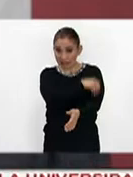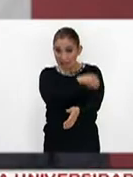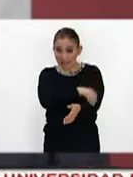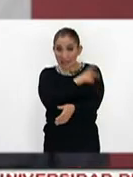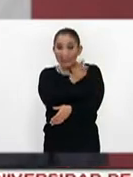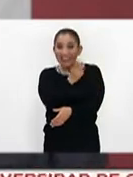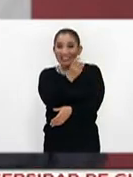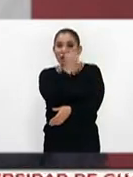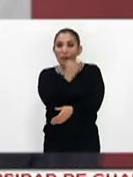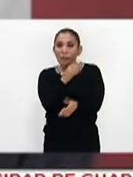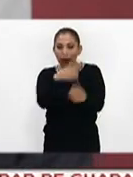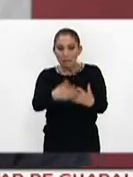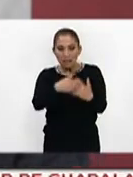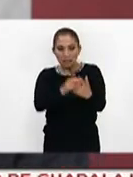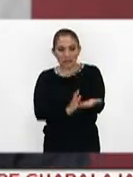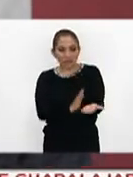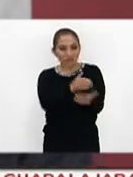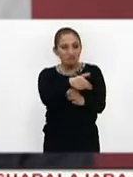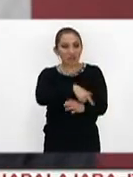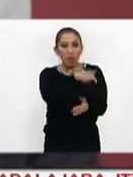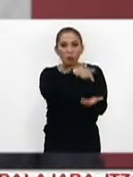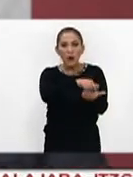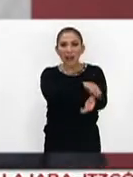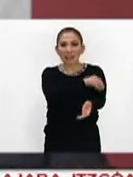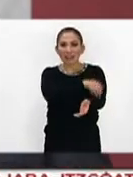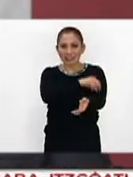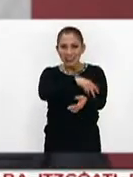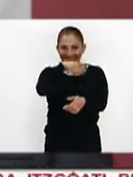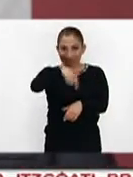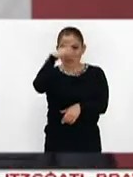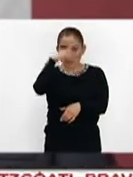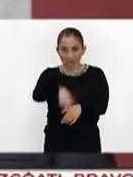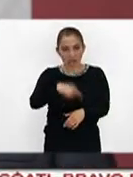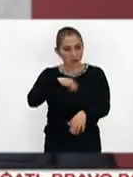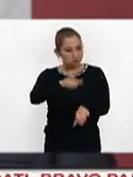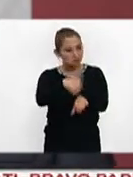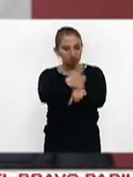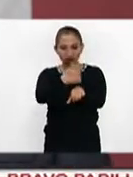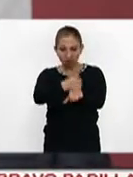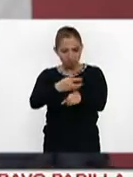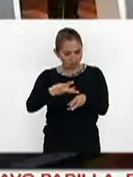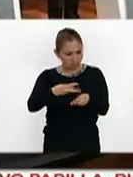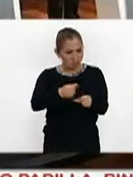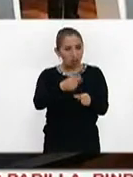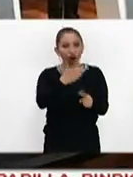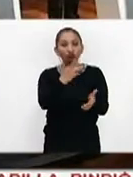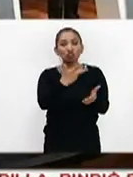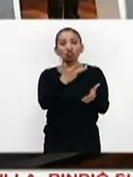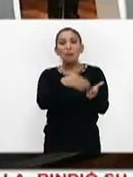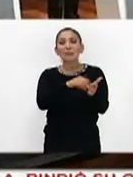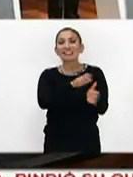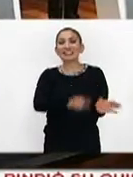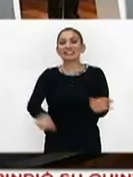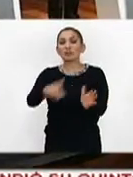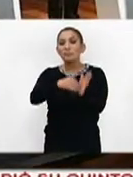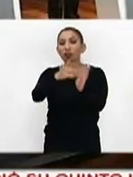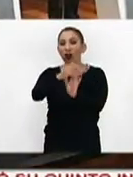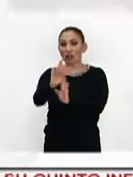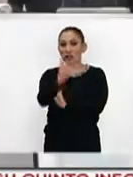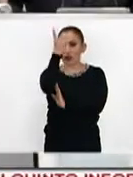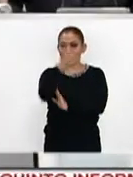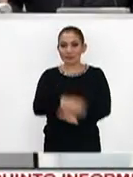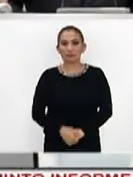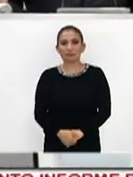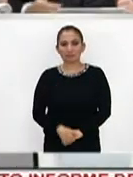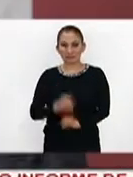39 empresas nuevas ingresaron al mercado eléctrico nacional que han comprometido inversiones por 8,600 millones de